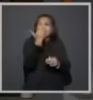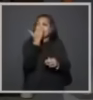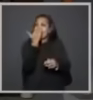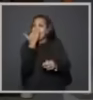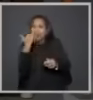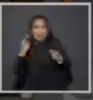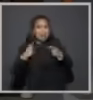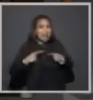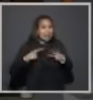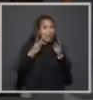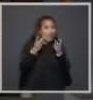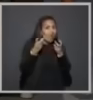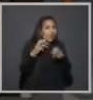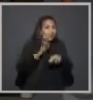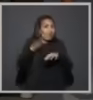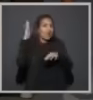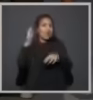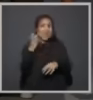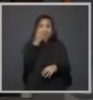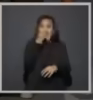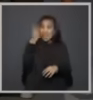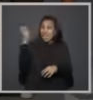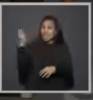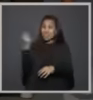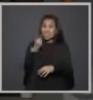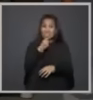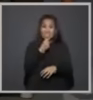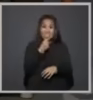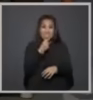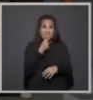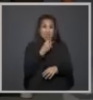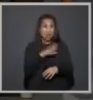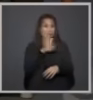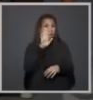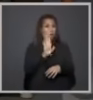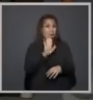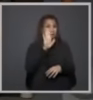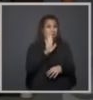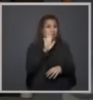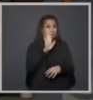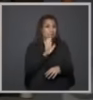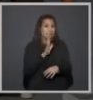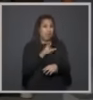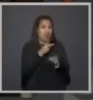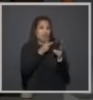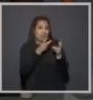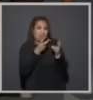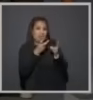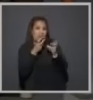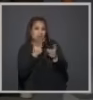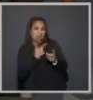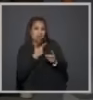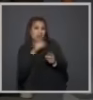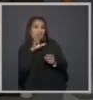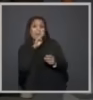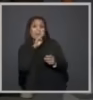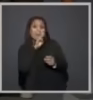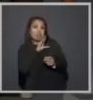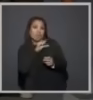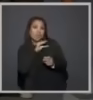tanto. Son niños de pecho estos que presentan como los grandes delincuentes en comparación con los políticos corruptos del